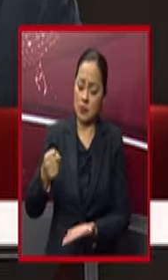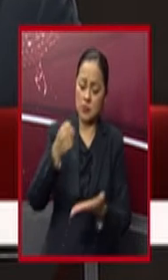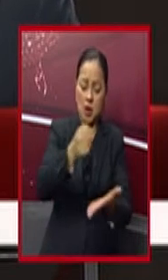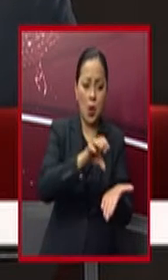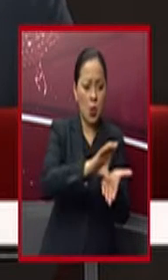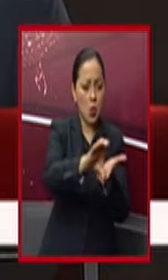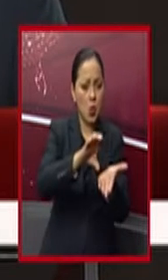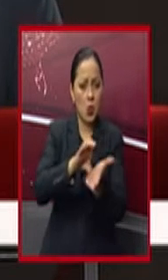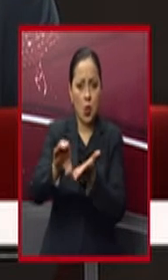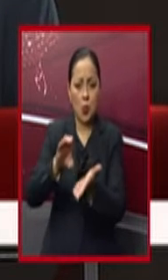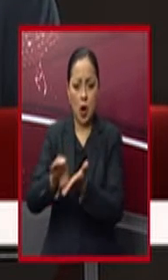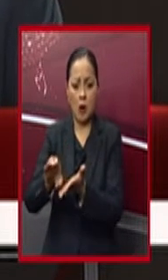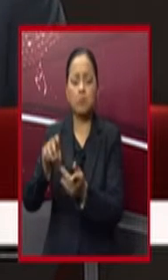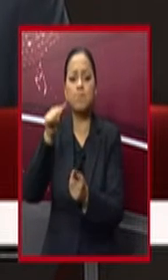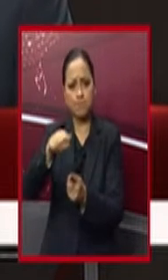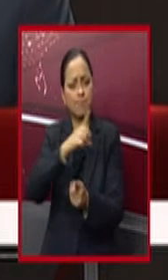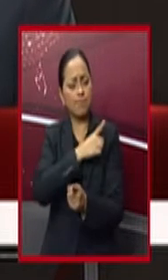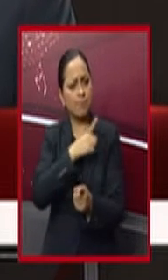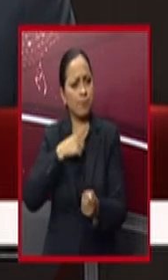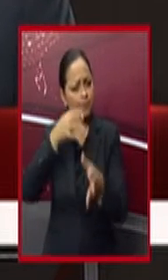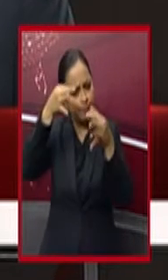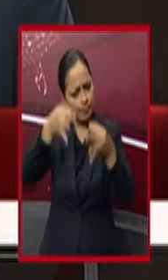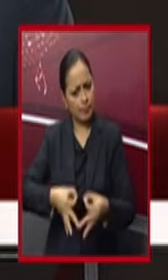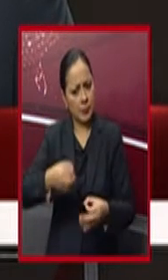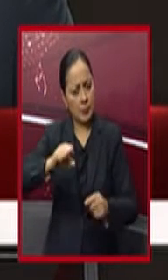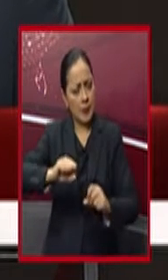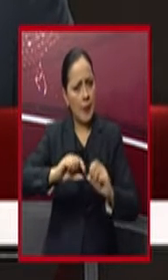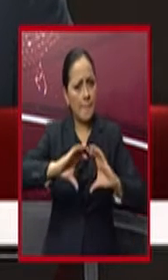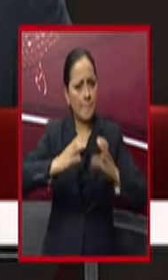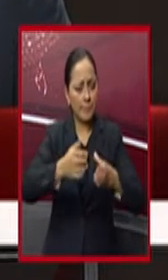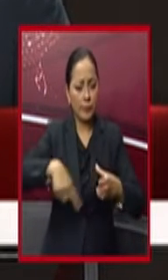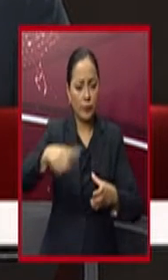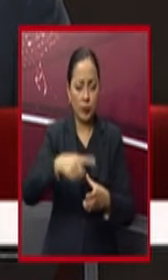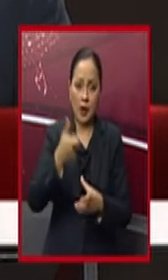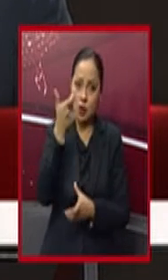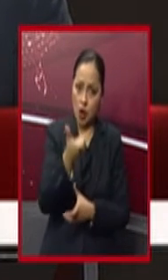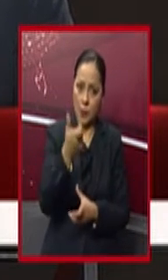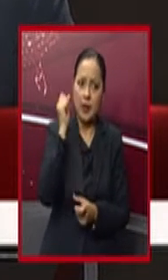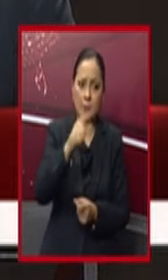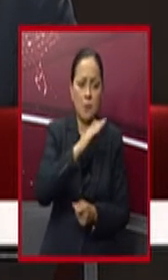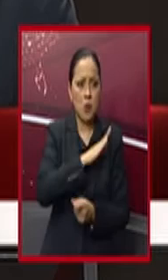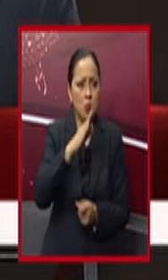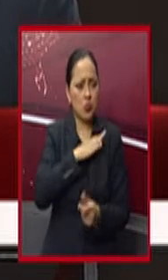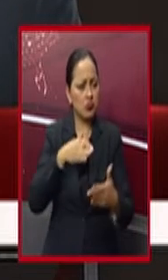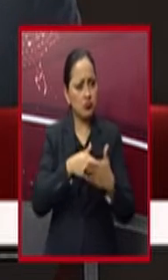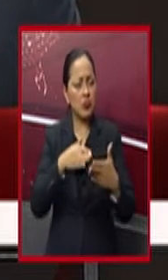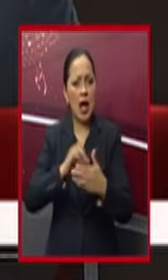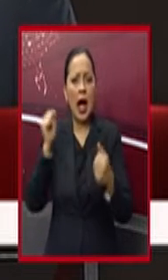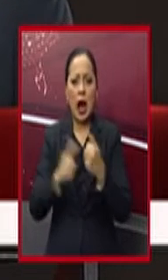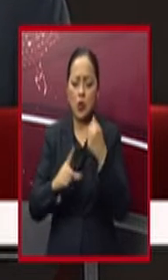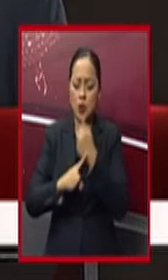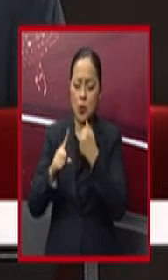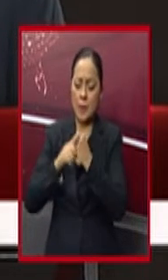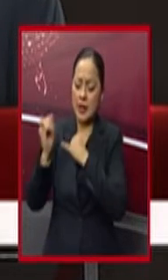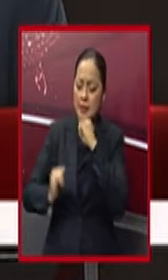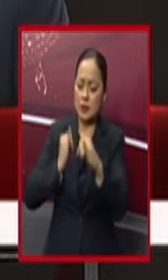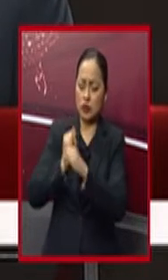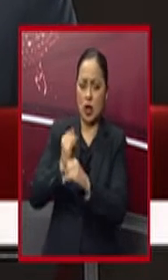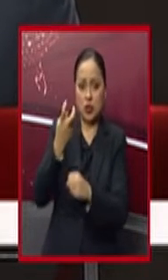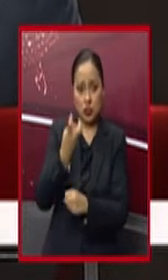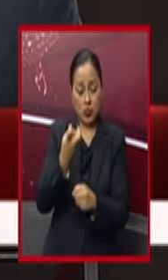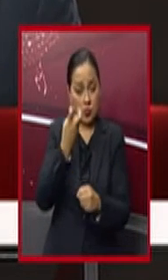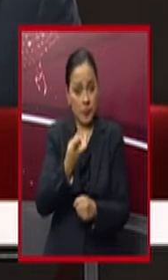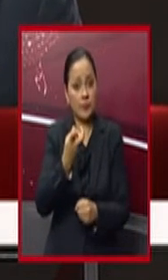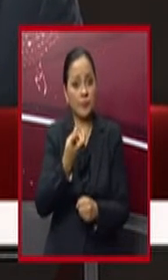sin descuidar la salud macroeconómica y su capacidad de enfrentar la turbulencia internacional, mejore las